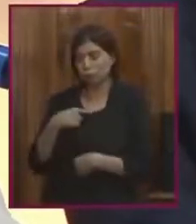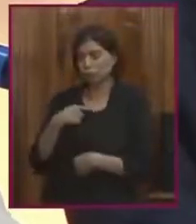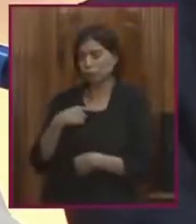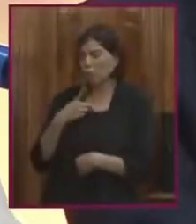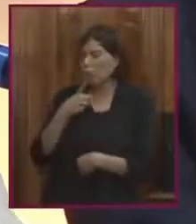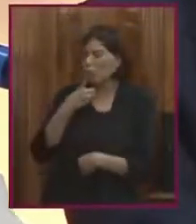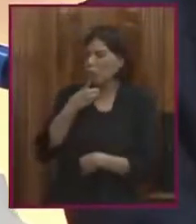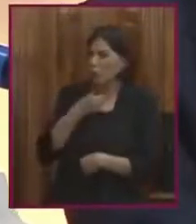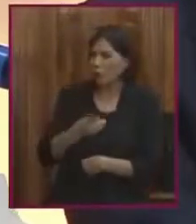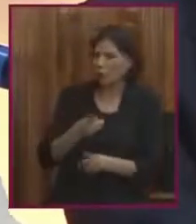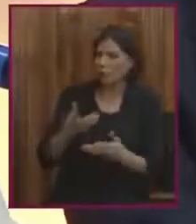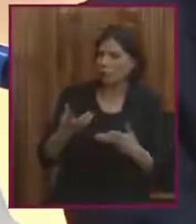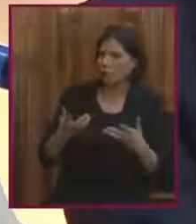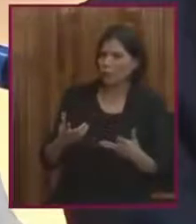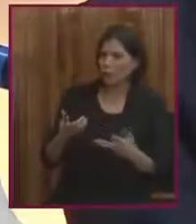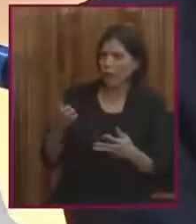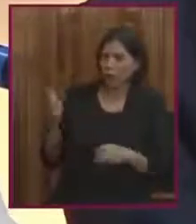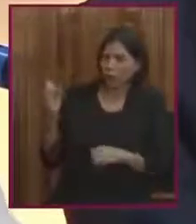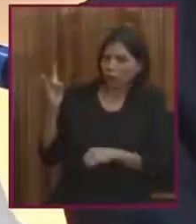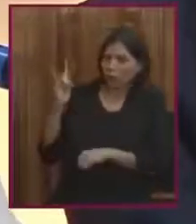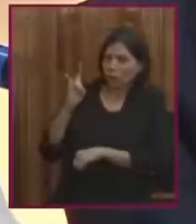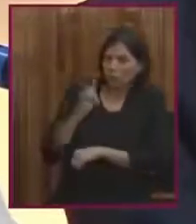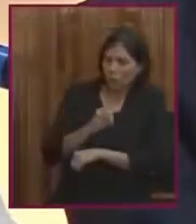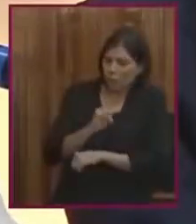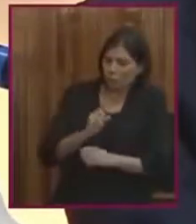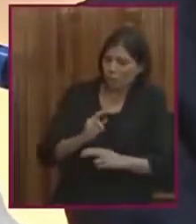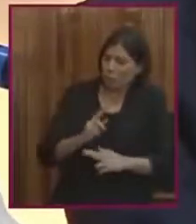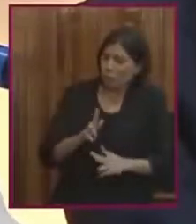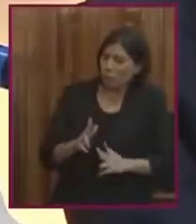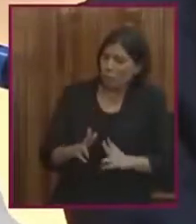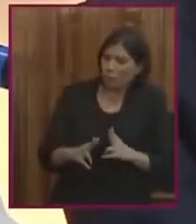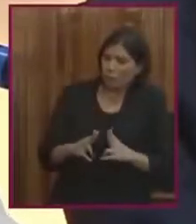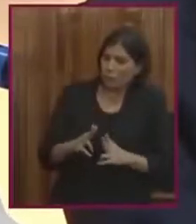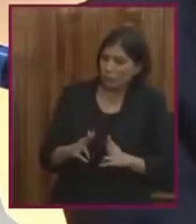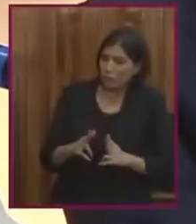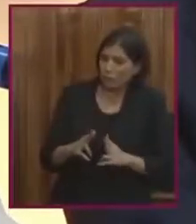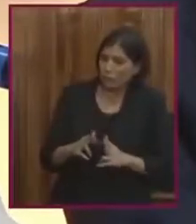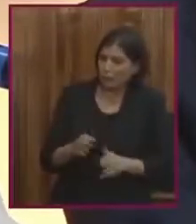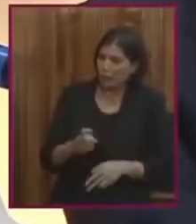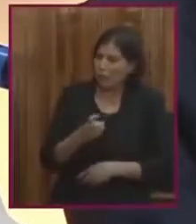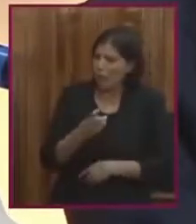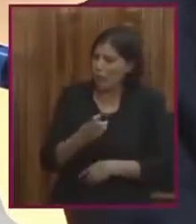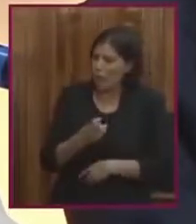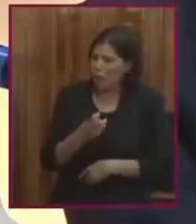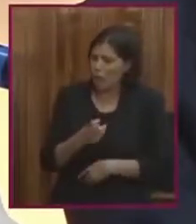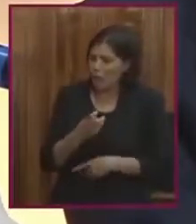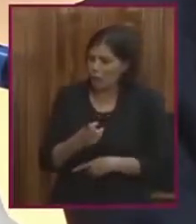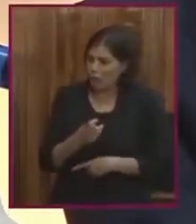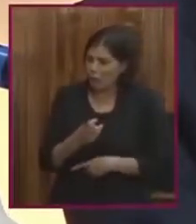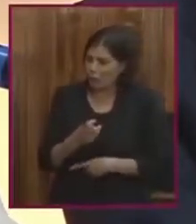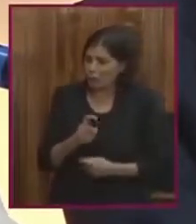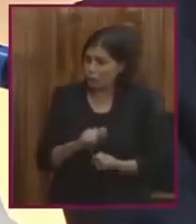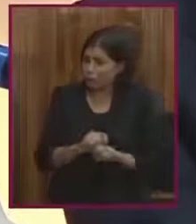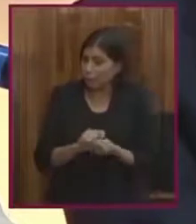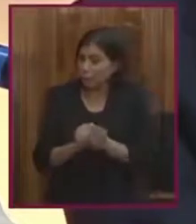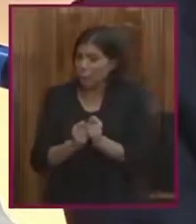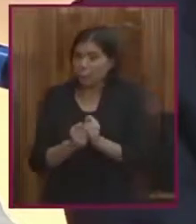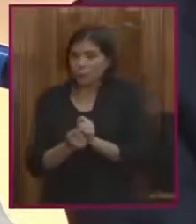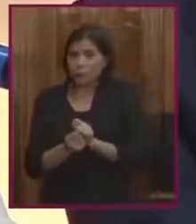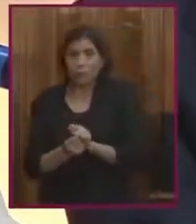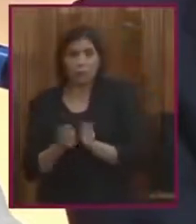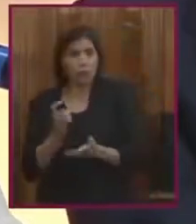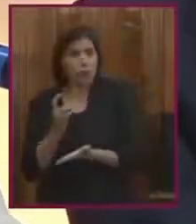son las cosas, los aeropuertos, los trenes y eso lo que va a ser la impronta de transformación, de